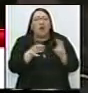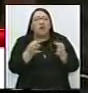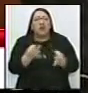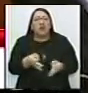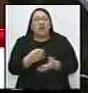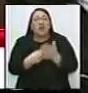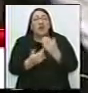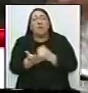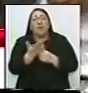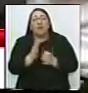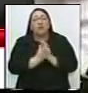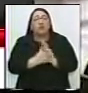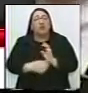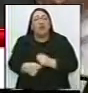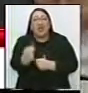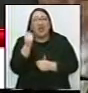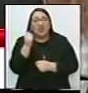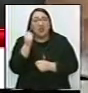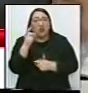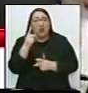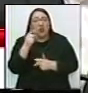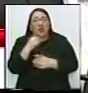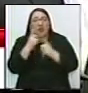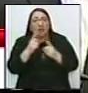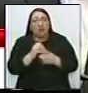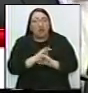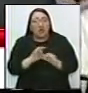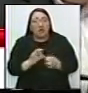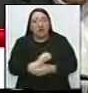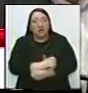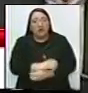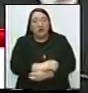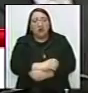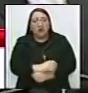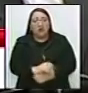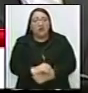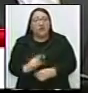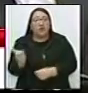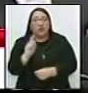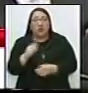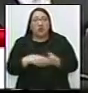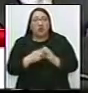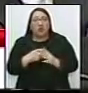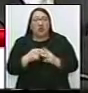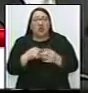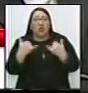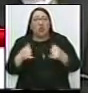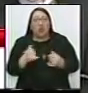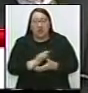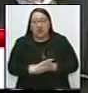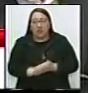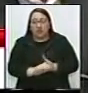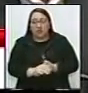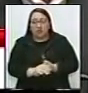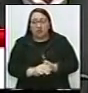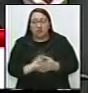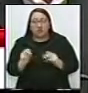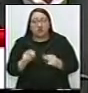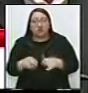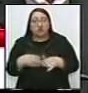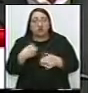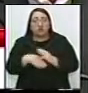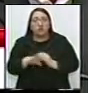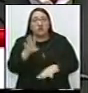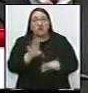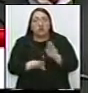que reclama derechos y que reclama una democracia más auténtica, y no el show o el carnaval en el que a